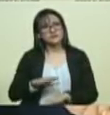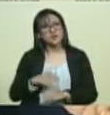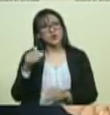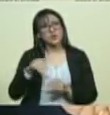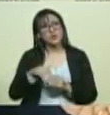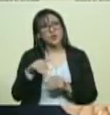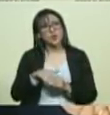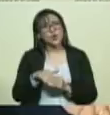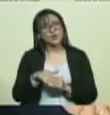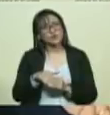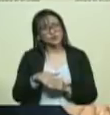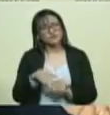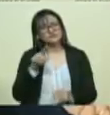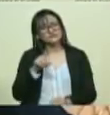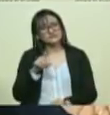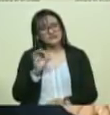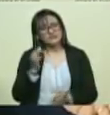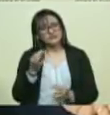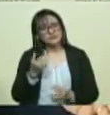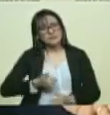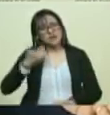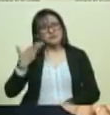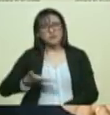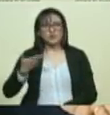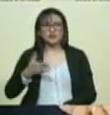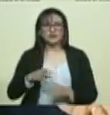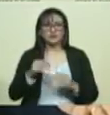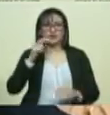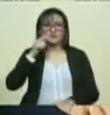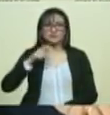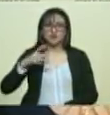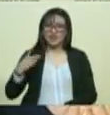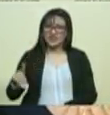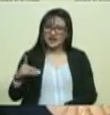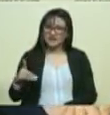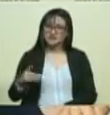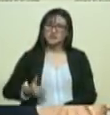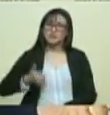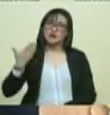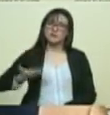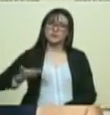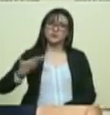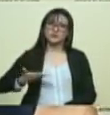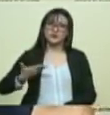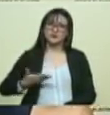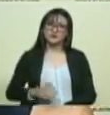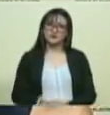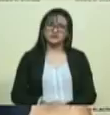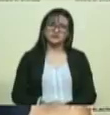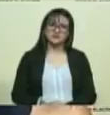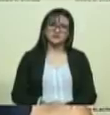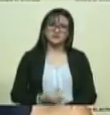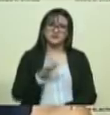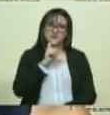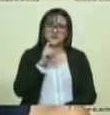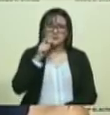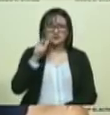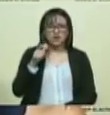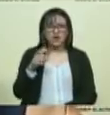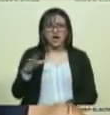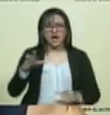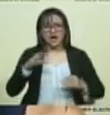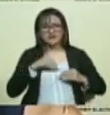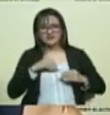acto más sagrado que tiene un ciudadano. Y es muy difícil que un ciudadano acepte votar